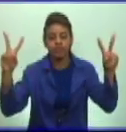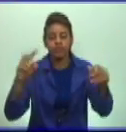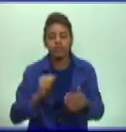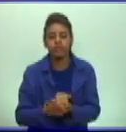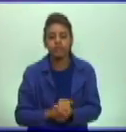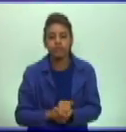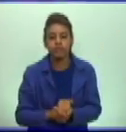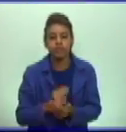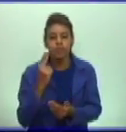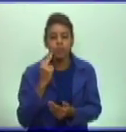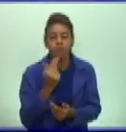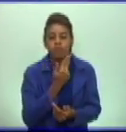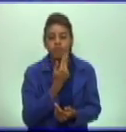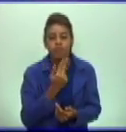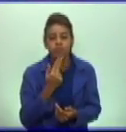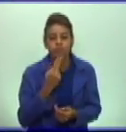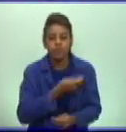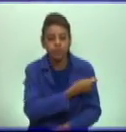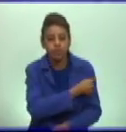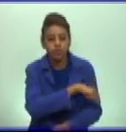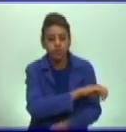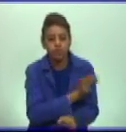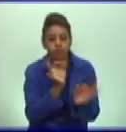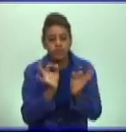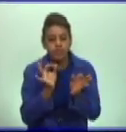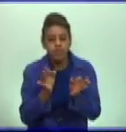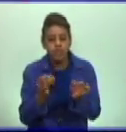Martí, tu pueblo